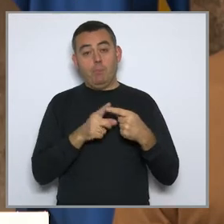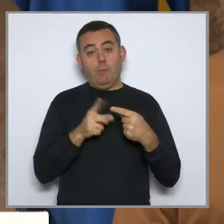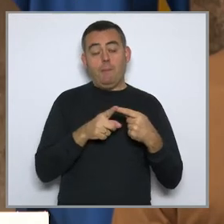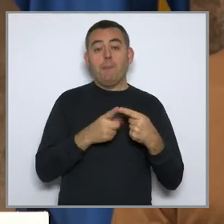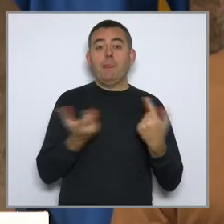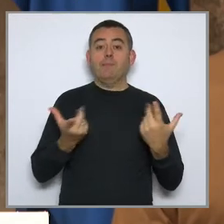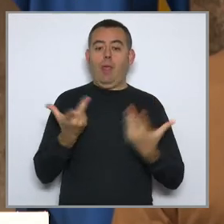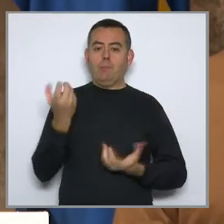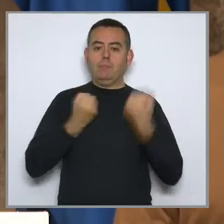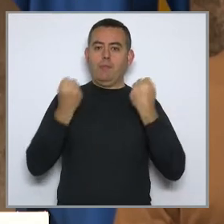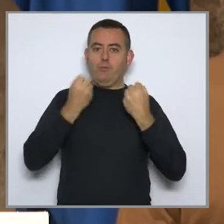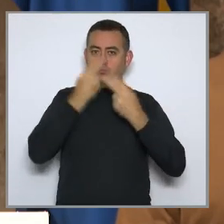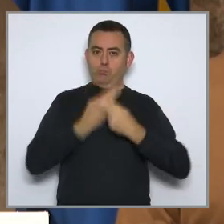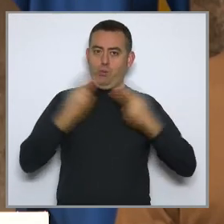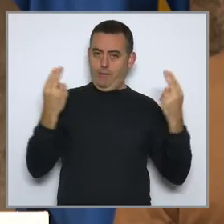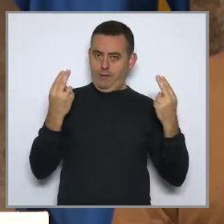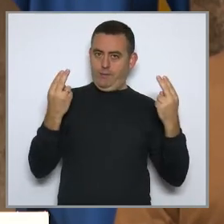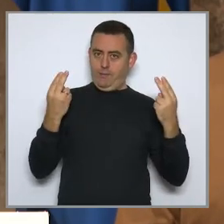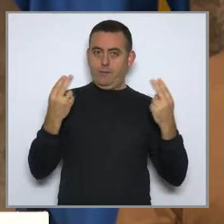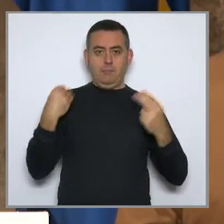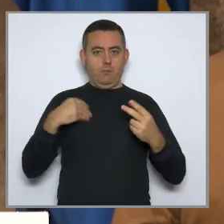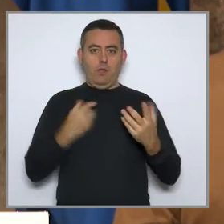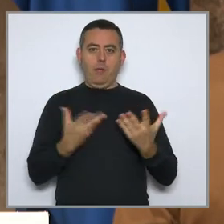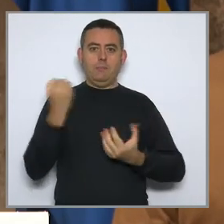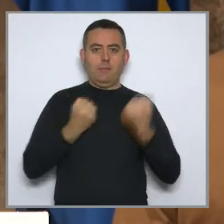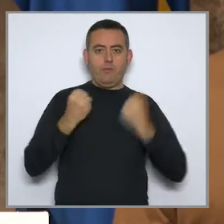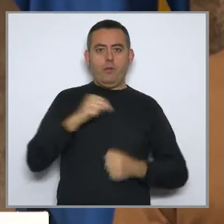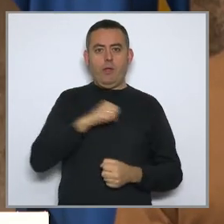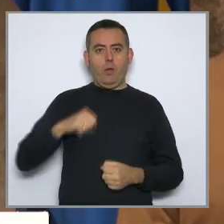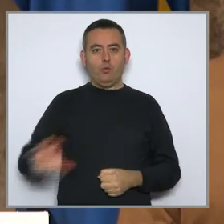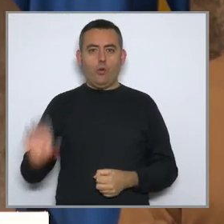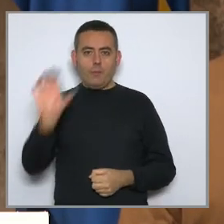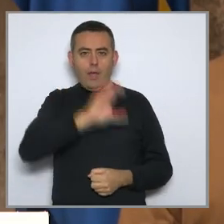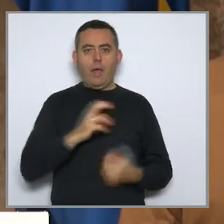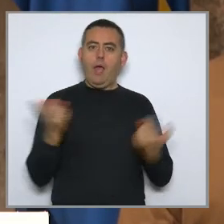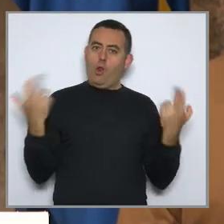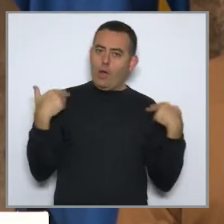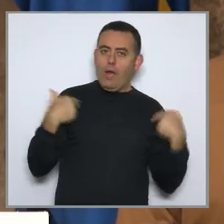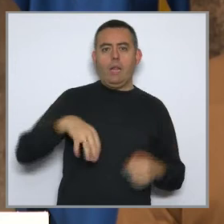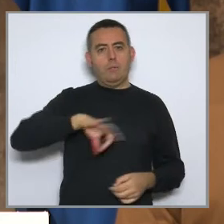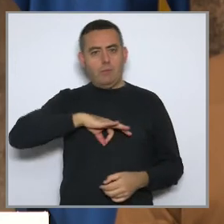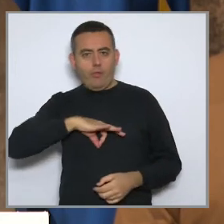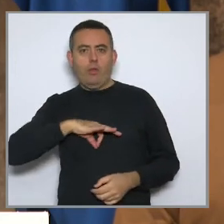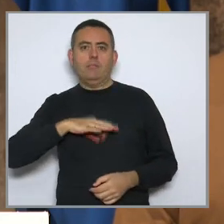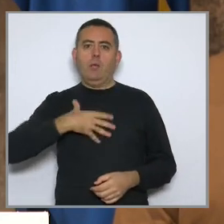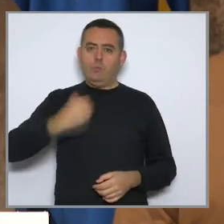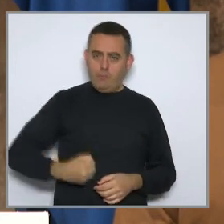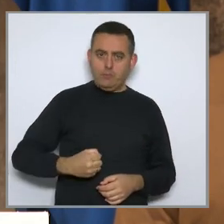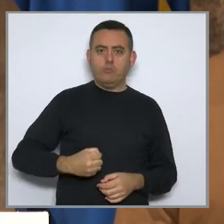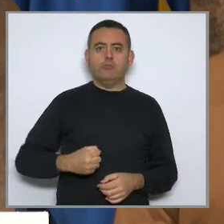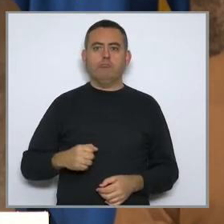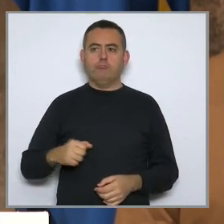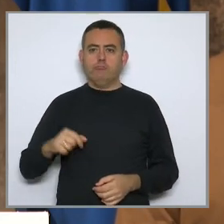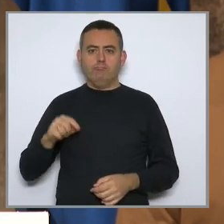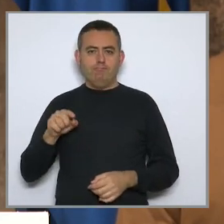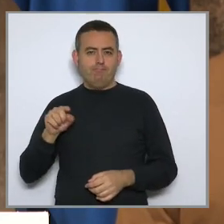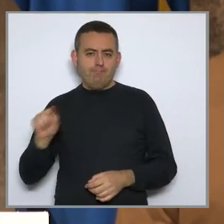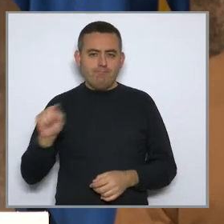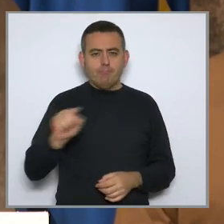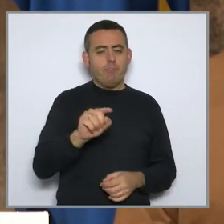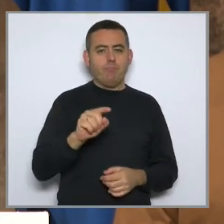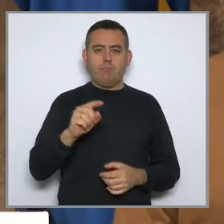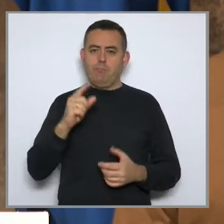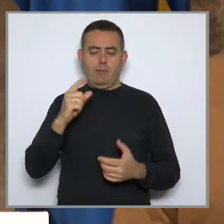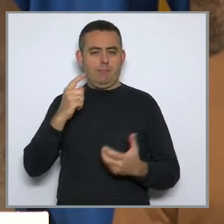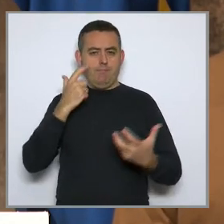administraciones públicas, desde la administración autonómica, la local, diputaciones, ayuntamientos, ha habido un claro ejemplo y